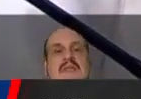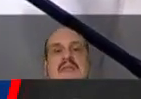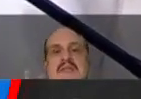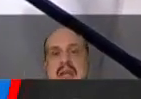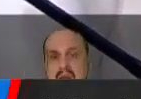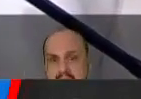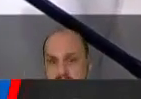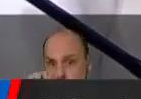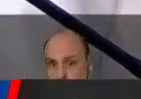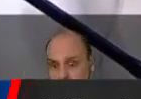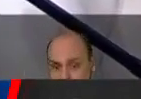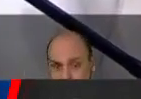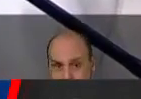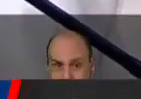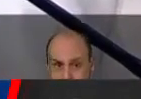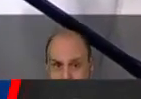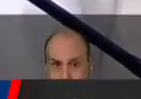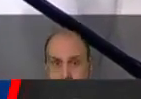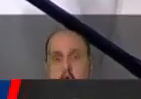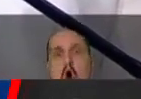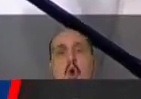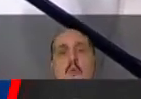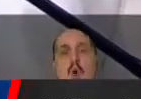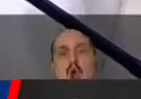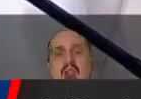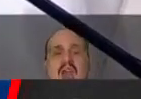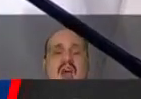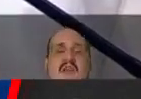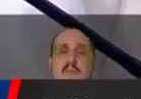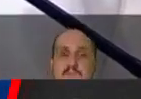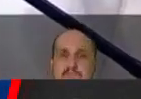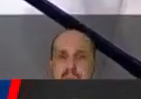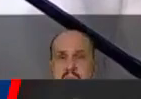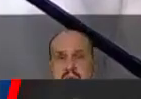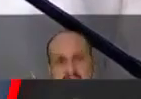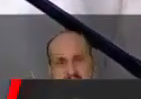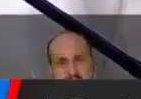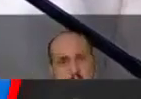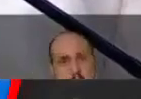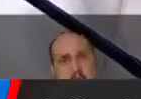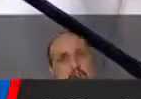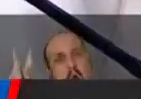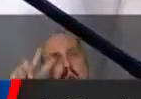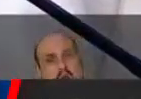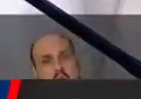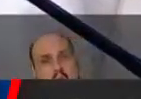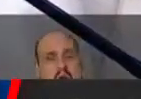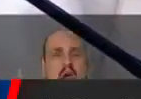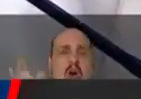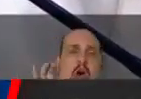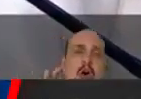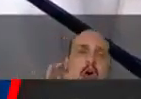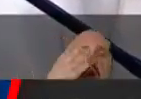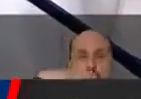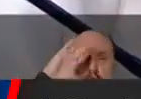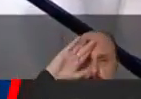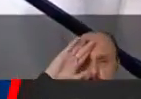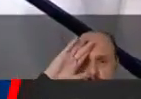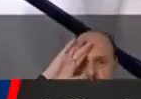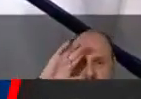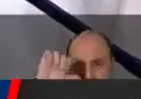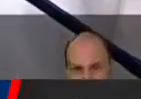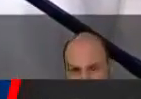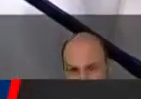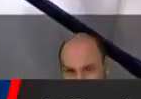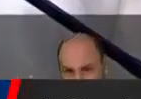que están planteando o del bim monetarismo está copiado del modelo de Venezuela o del modelo de Cuba que son los dos países que